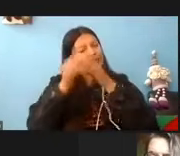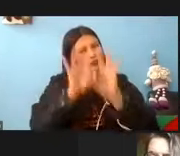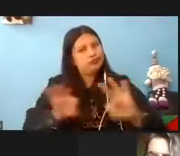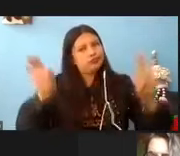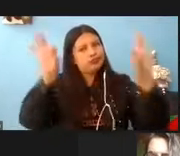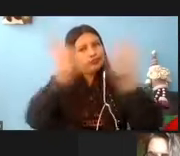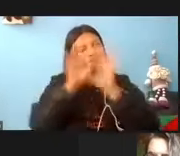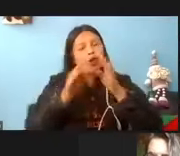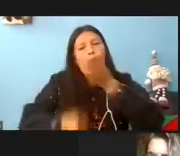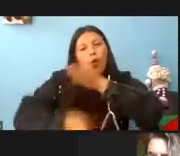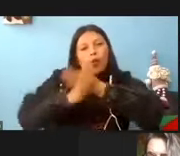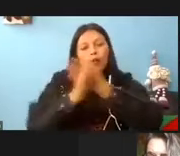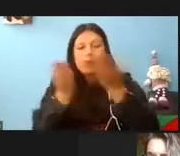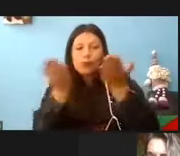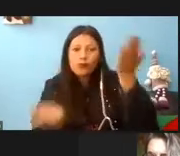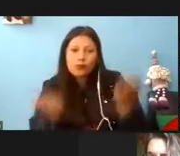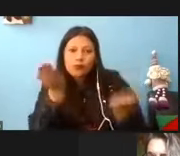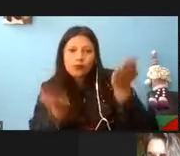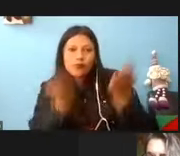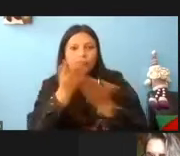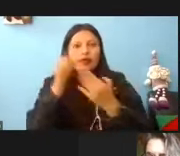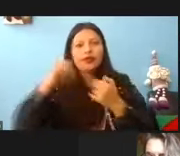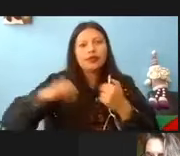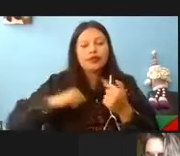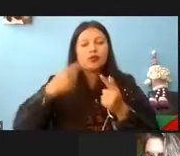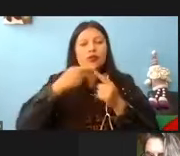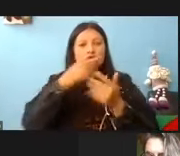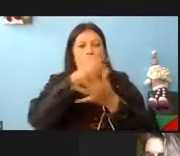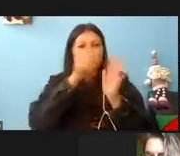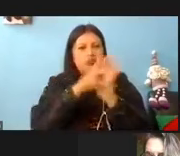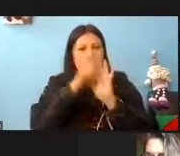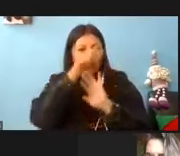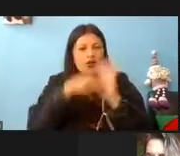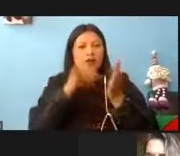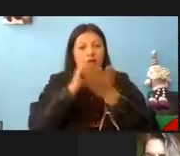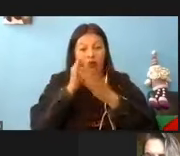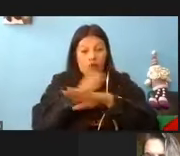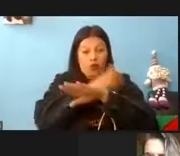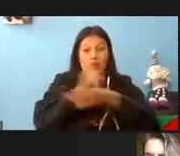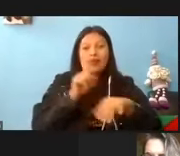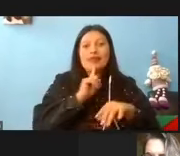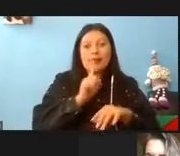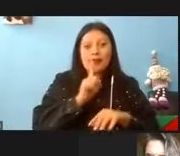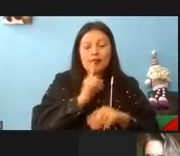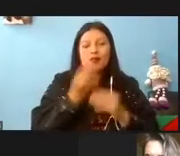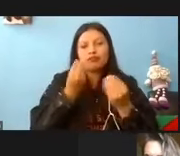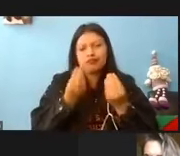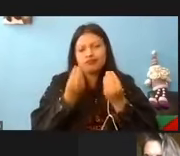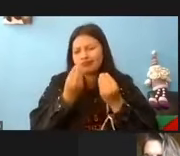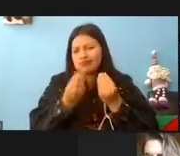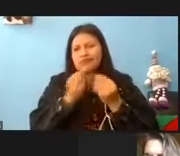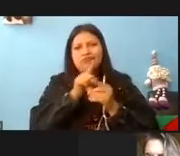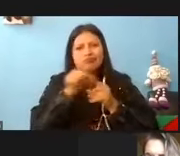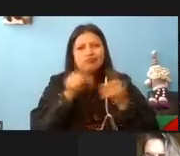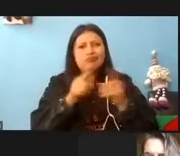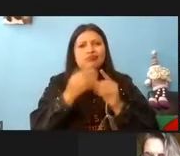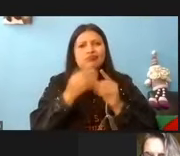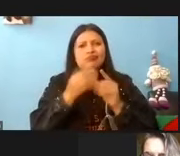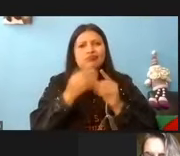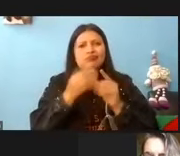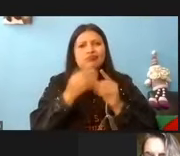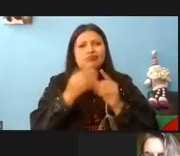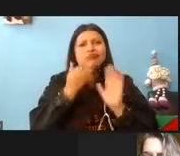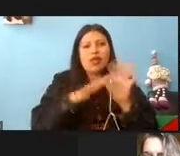ese constante balance y tener esa base de datos, porque como tú señalas, muchas veces digamos en el